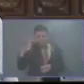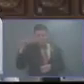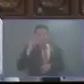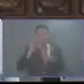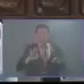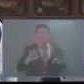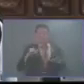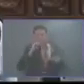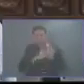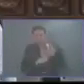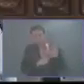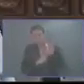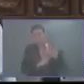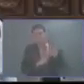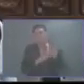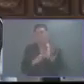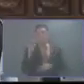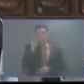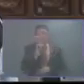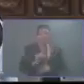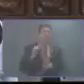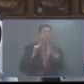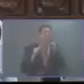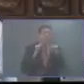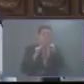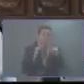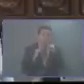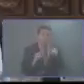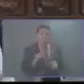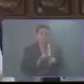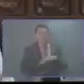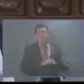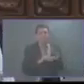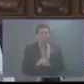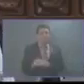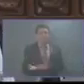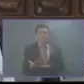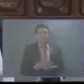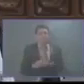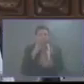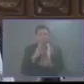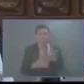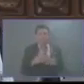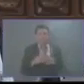están dándole una cuota de poder a uno de los partidos